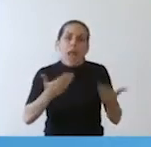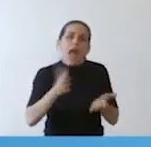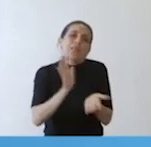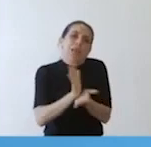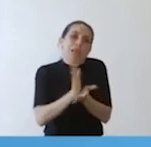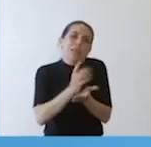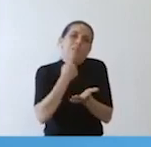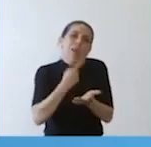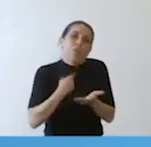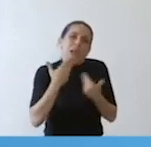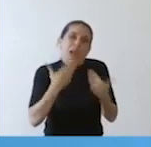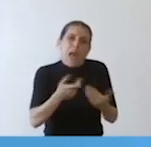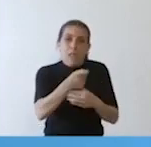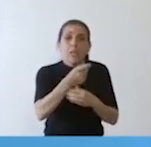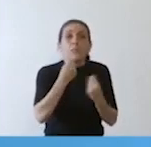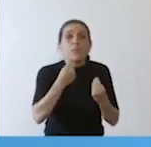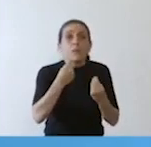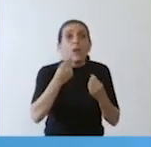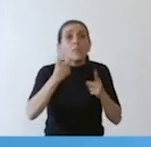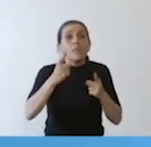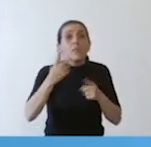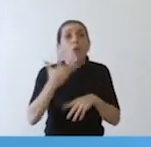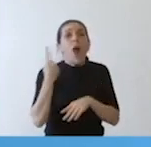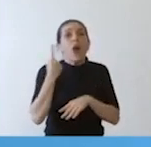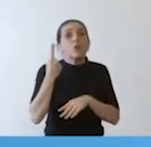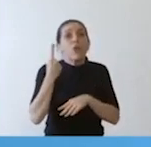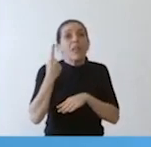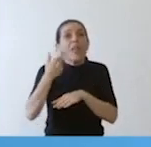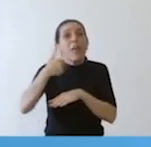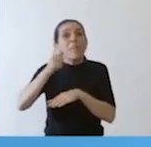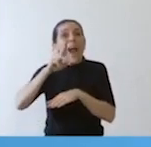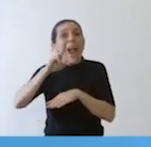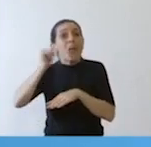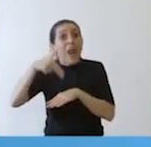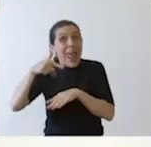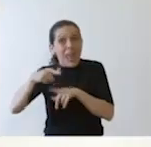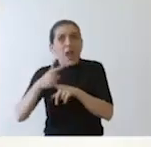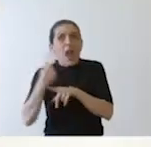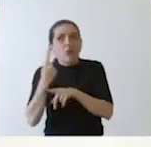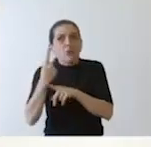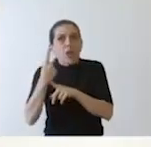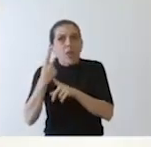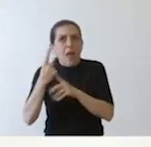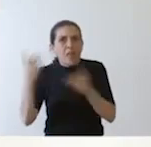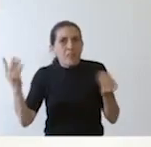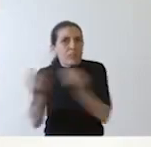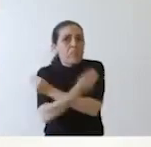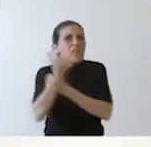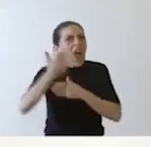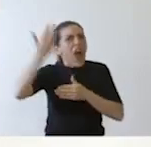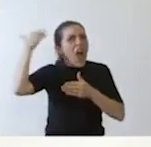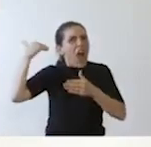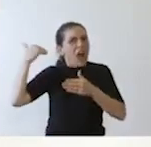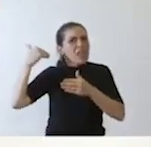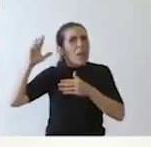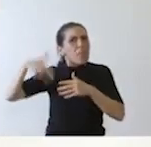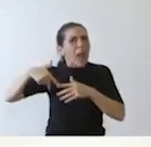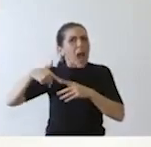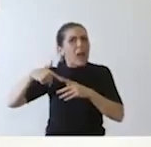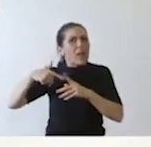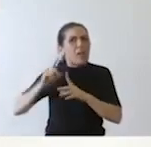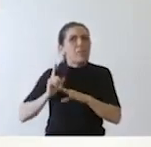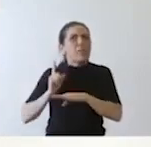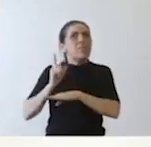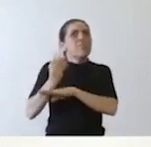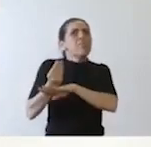pregunta porque el cambio de autoridades del Malbrán es un cambio que se viene planificando hace tiempo, no tiene ninguna relación con